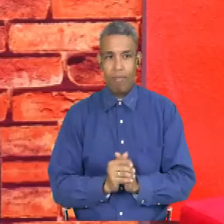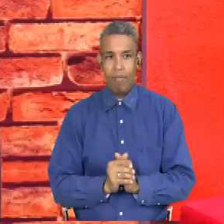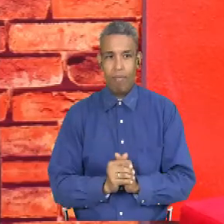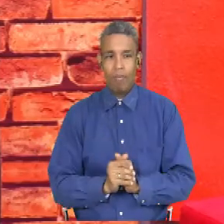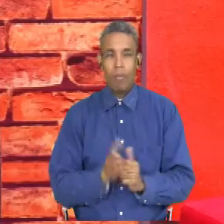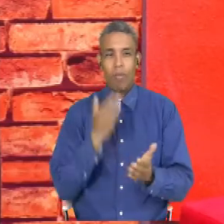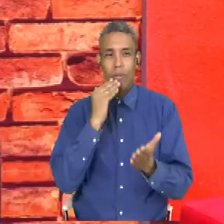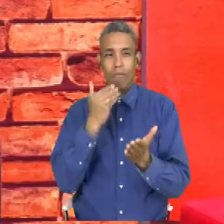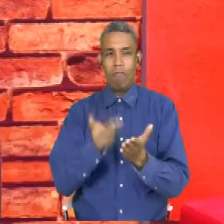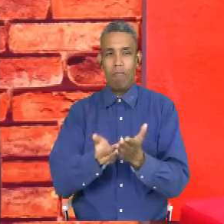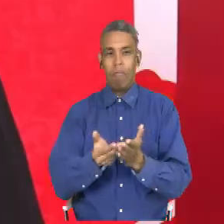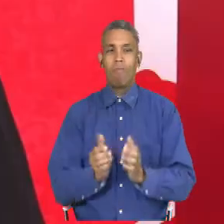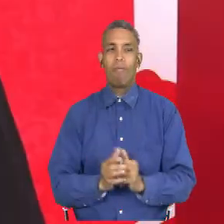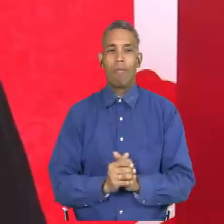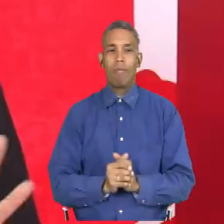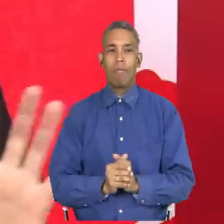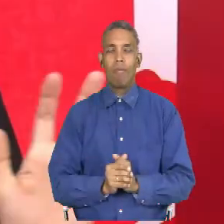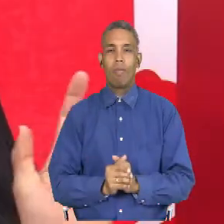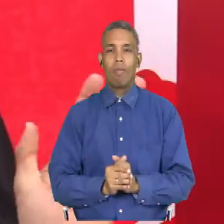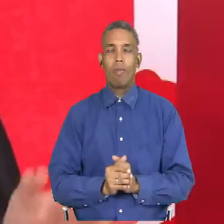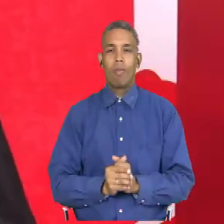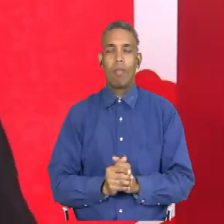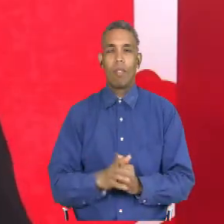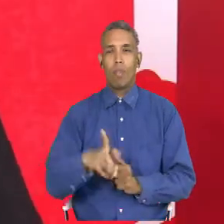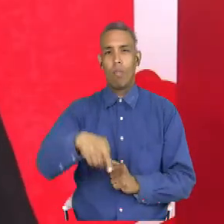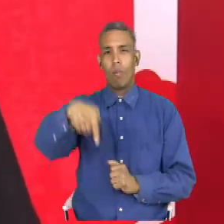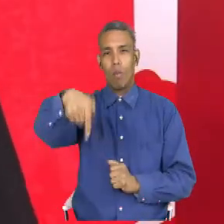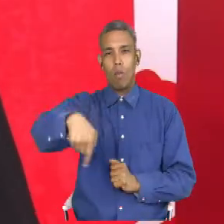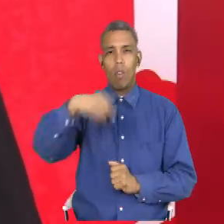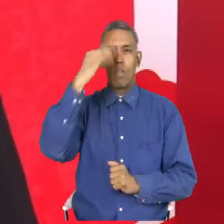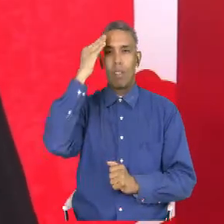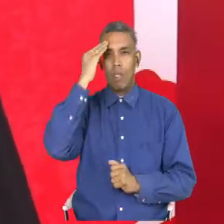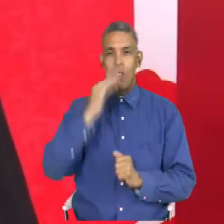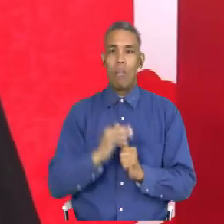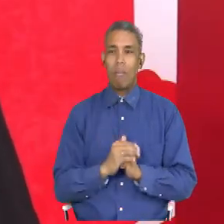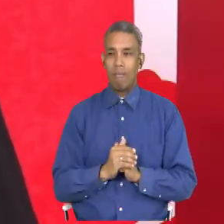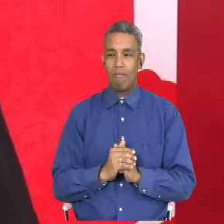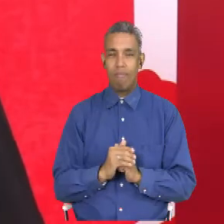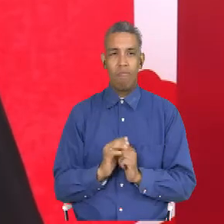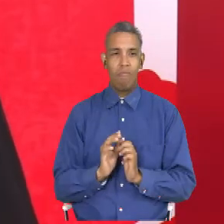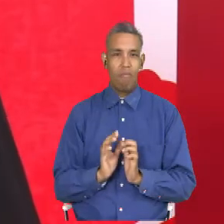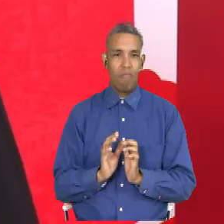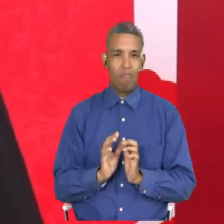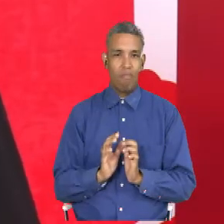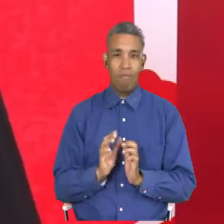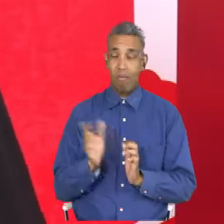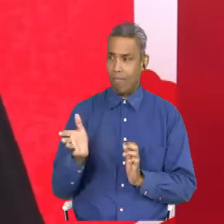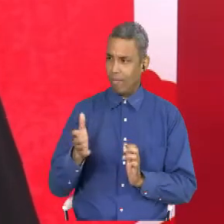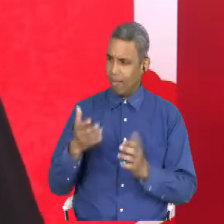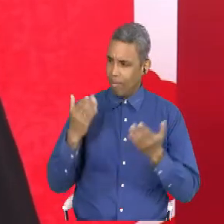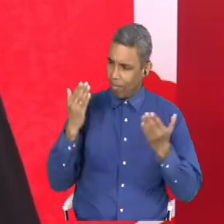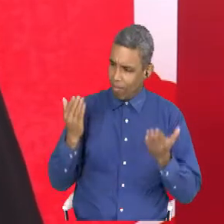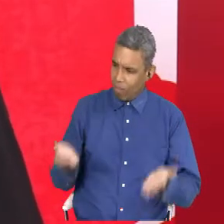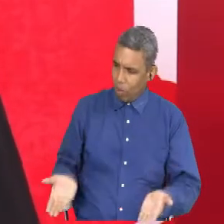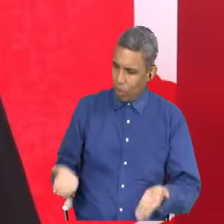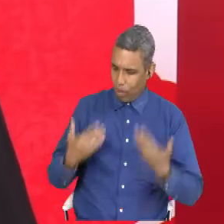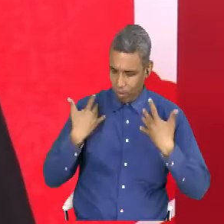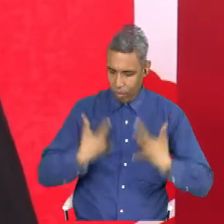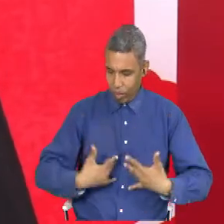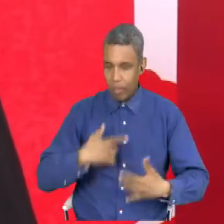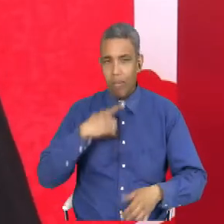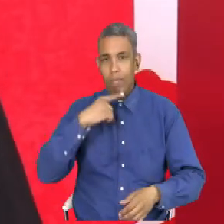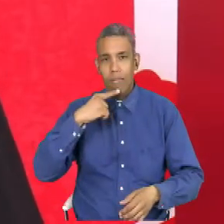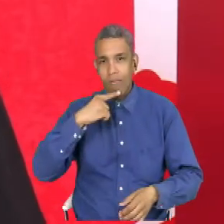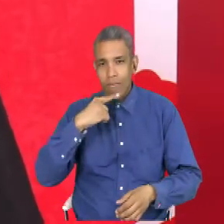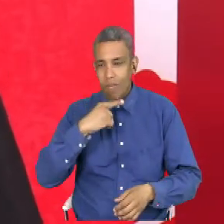estar conectados con nosotros. Bueno, hoy, como siempre, tenemos invitados súper especiales. Por supuesto, se le ve muy bonito el rojo, gracias a Rojo Cereza,